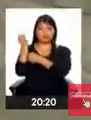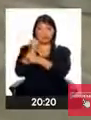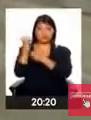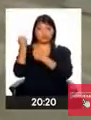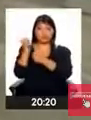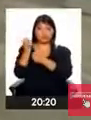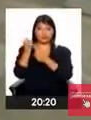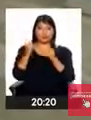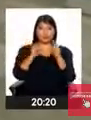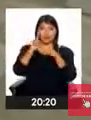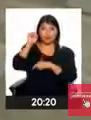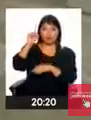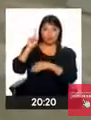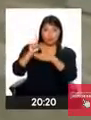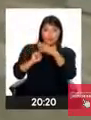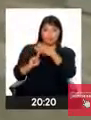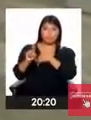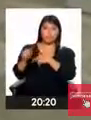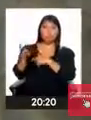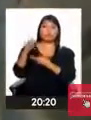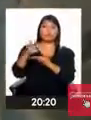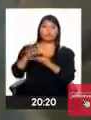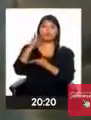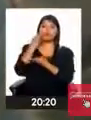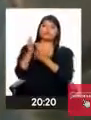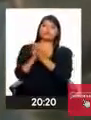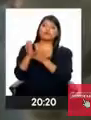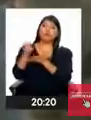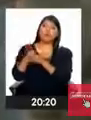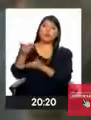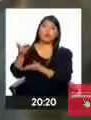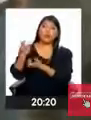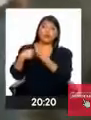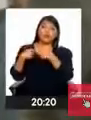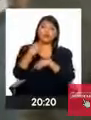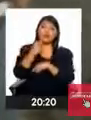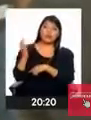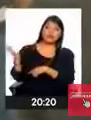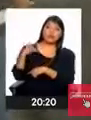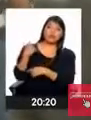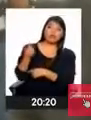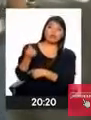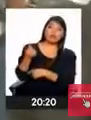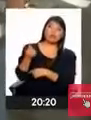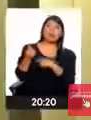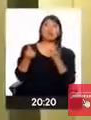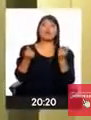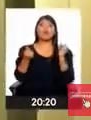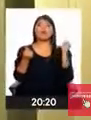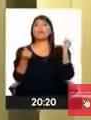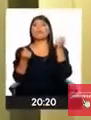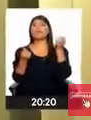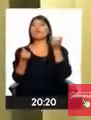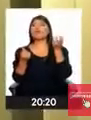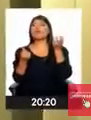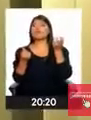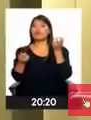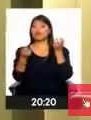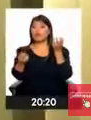de ellos ingresó, pidió un medicamento, luego gritó, ¿plata o explota? Me